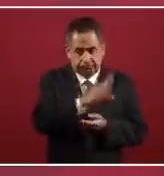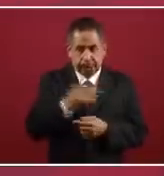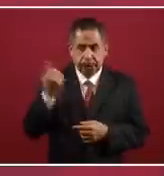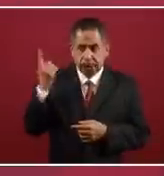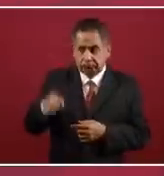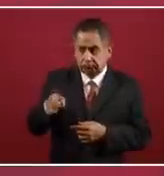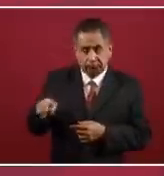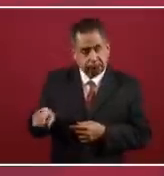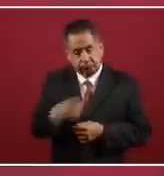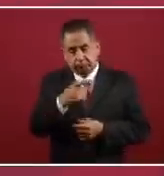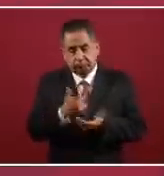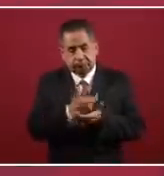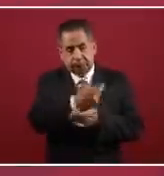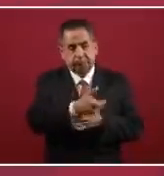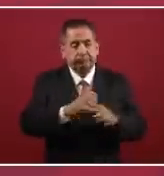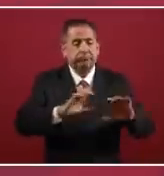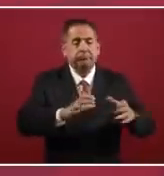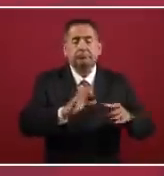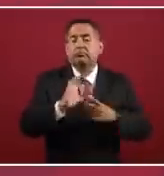pago al comité